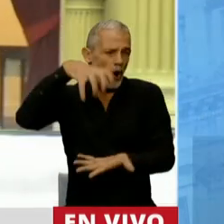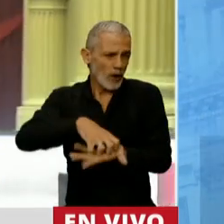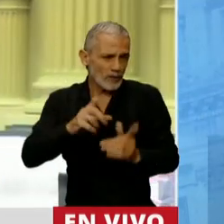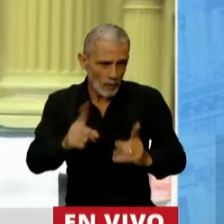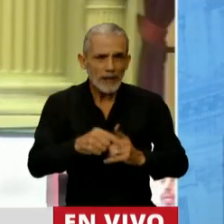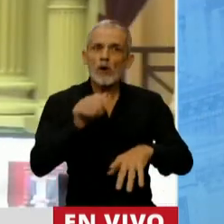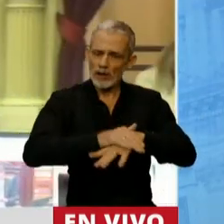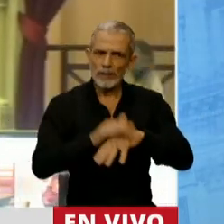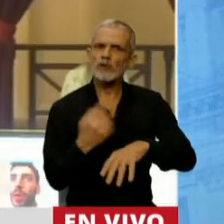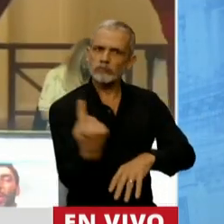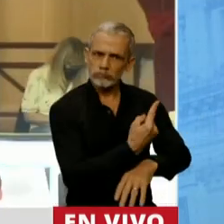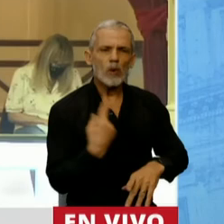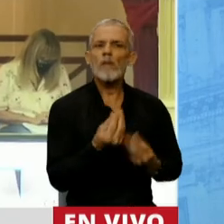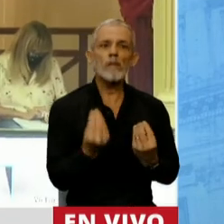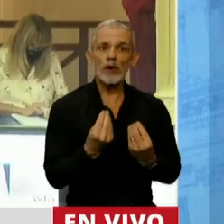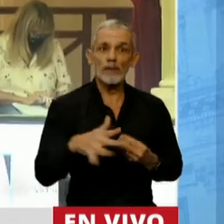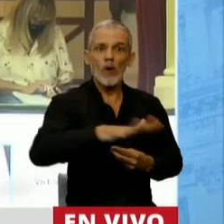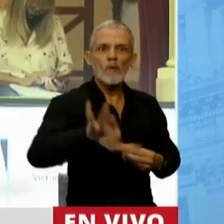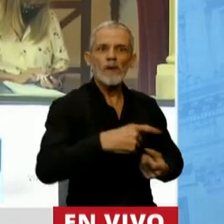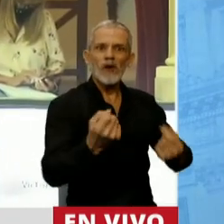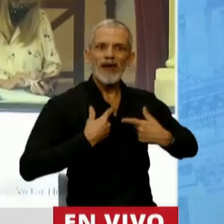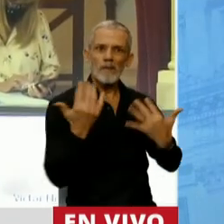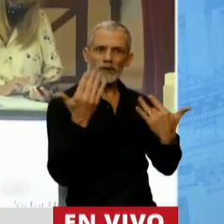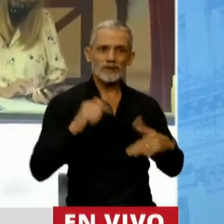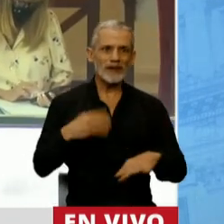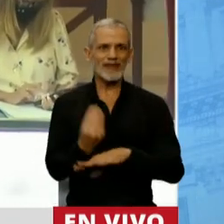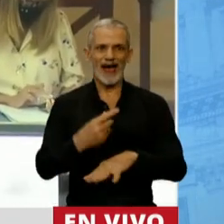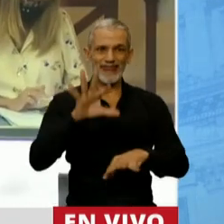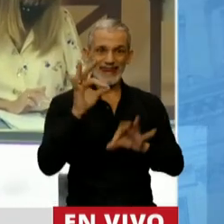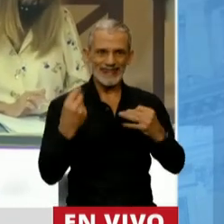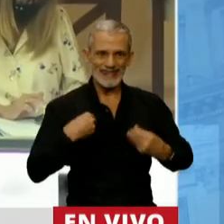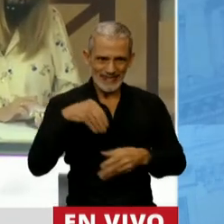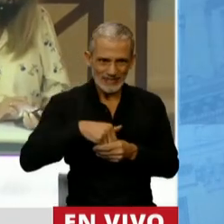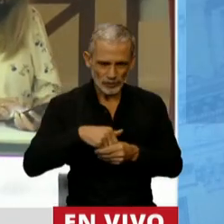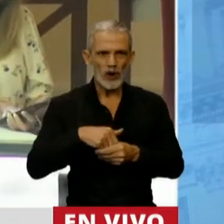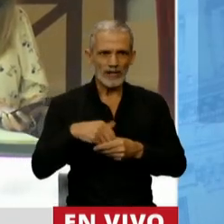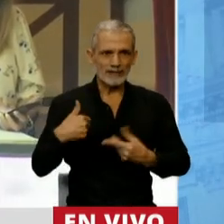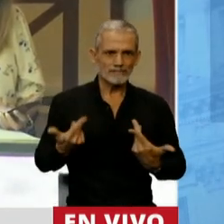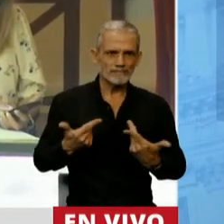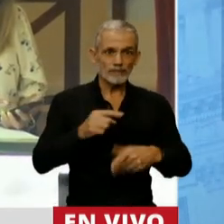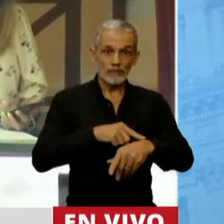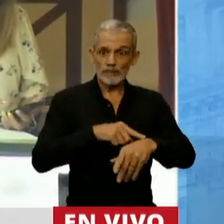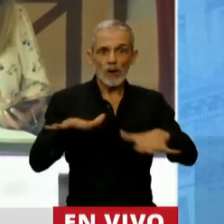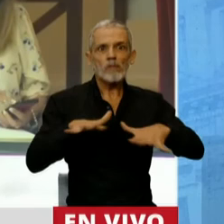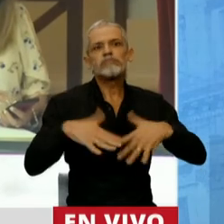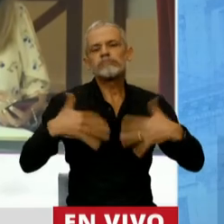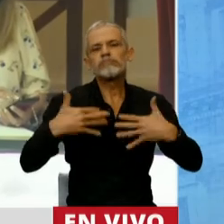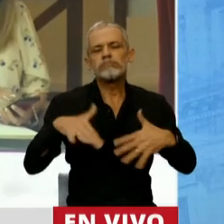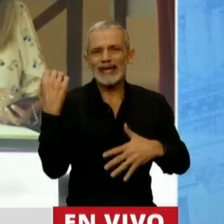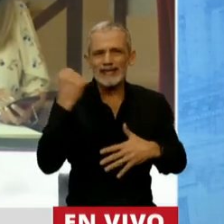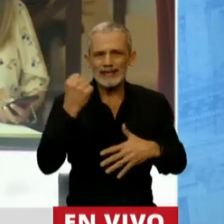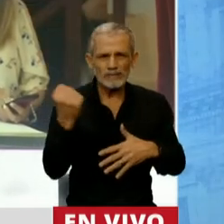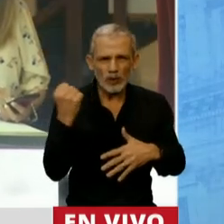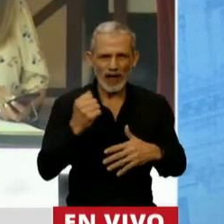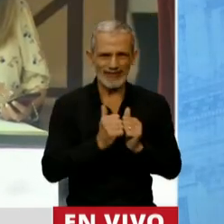nuevamente, porque el pueblo nos dio la posibilidad de gobernar en una etapa histórica, tal vez con una circunstancia muy particular que nos